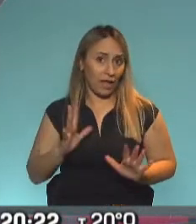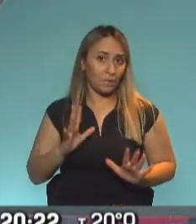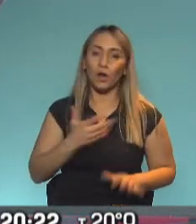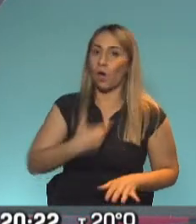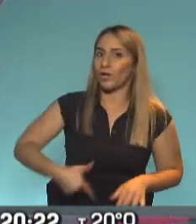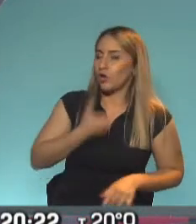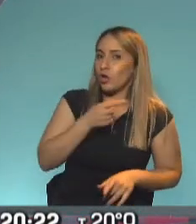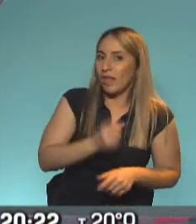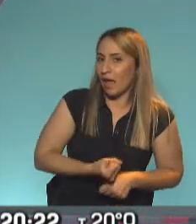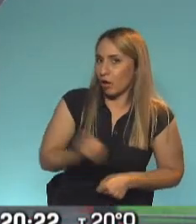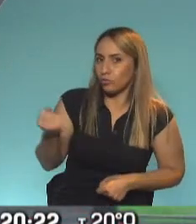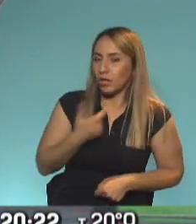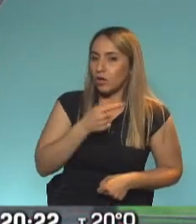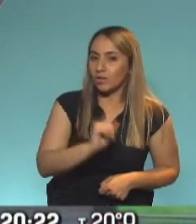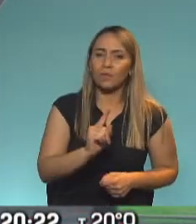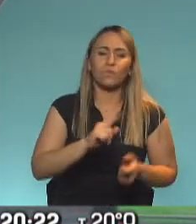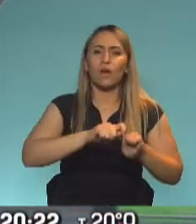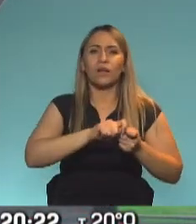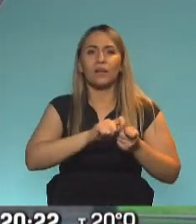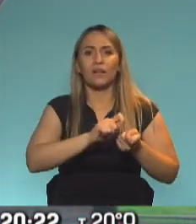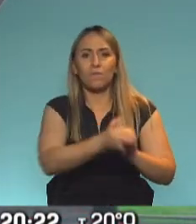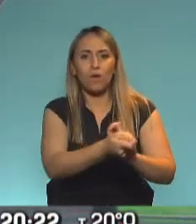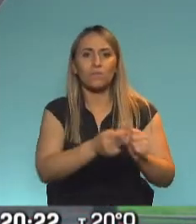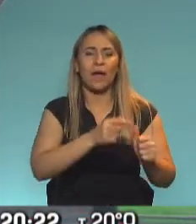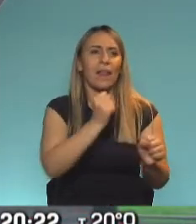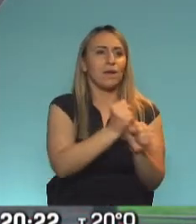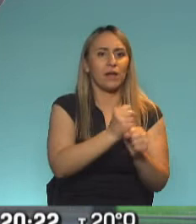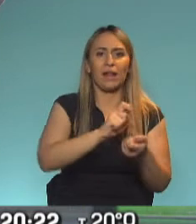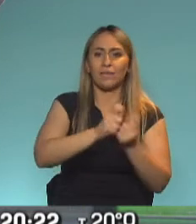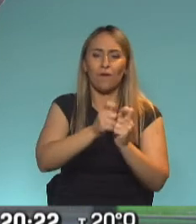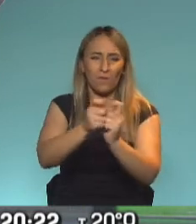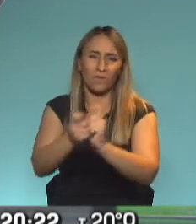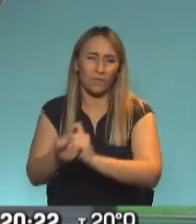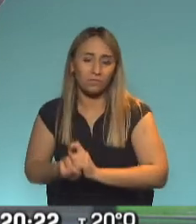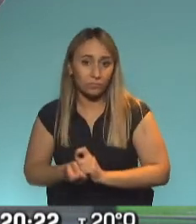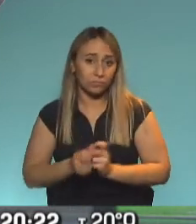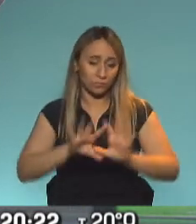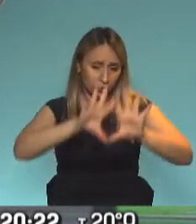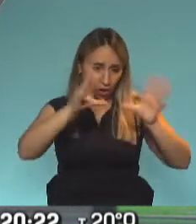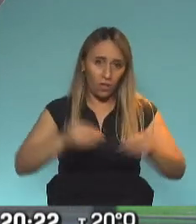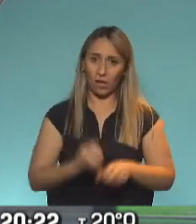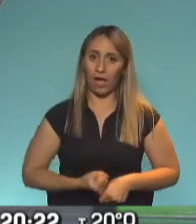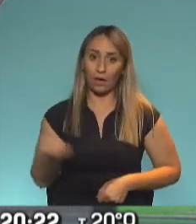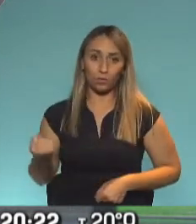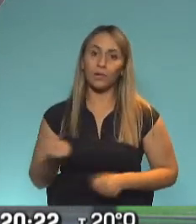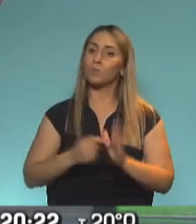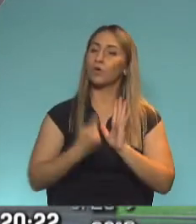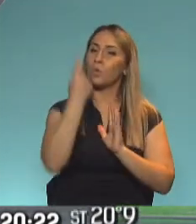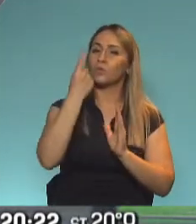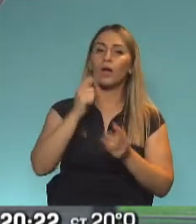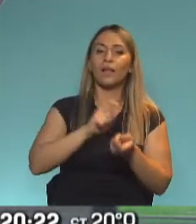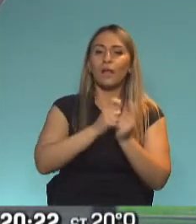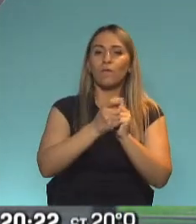el gobierno argentino. Todas las reformas provisionales, laborales, todas recaen en ajuste, básicamente, ¿no? Excepto una que tiene que ver con la fiscal, que si vos haces